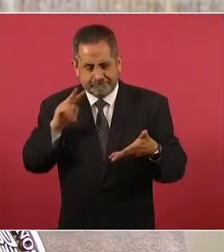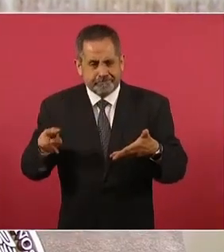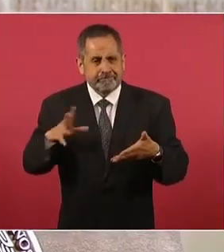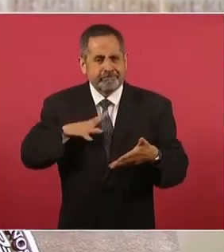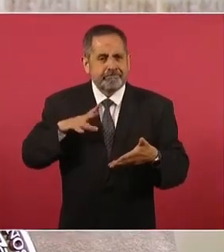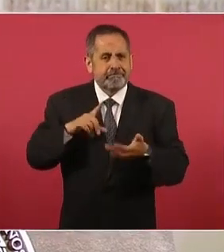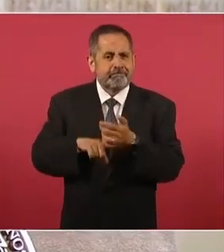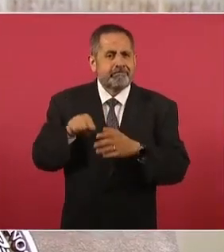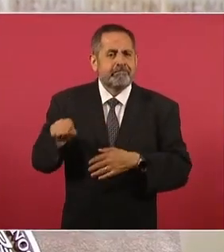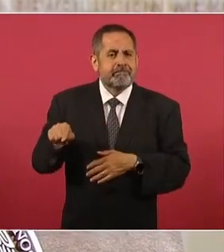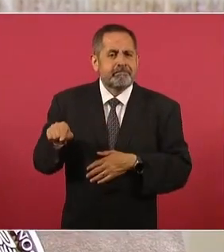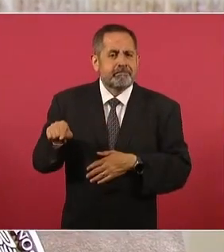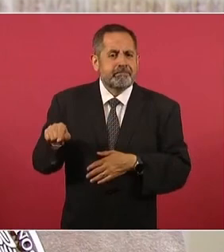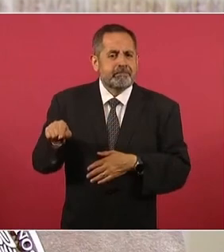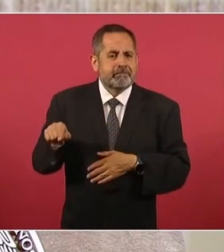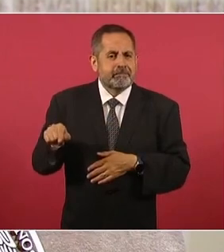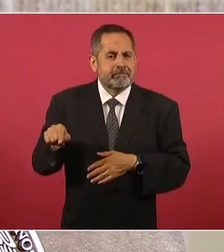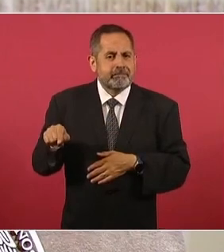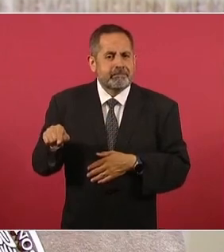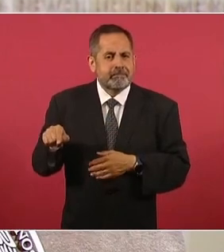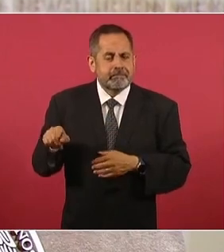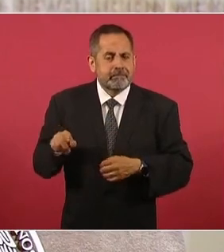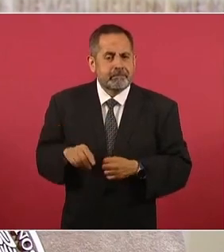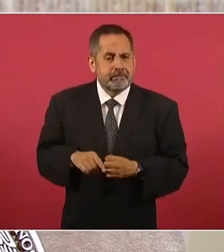debe de haber una